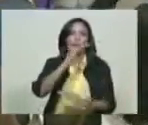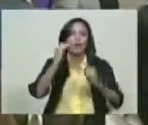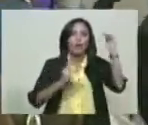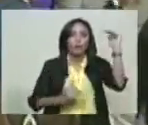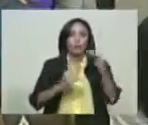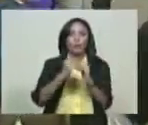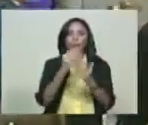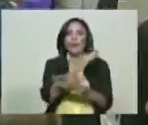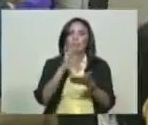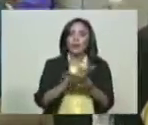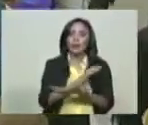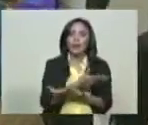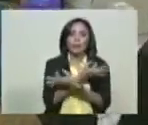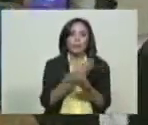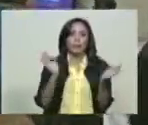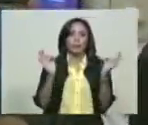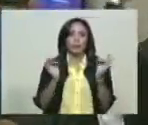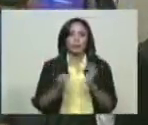grande